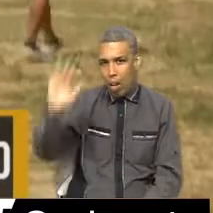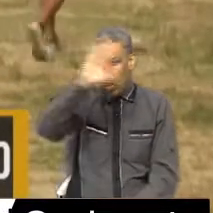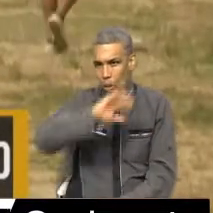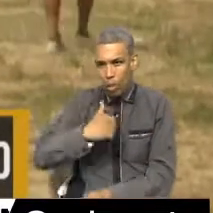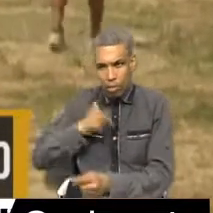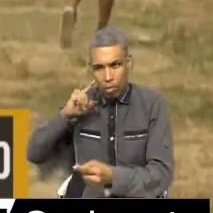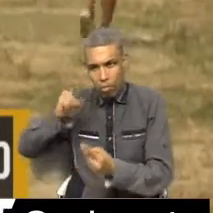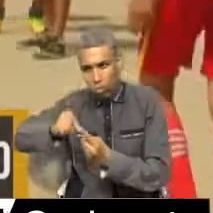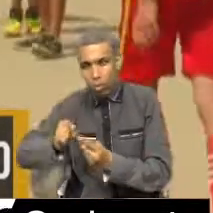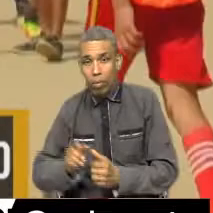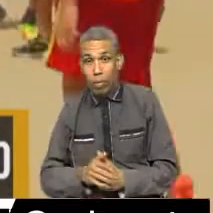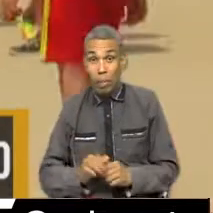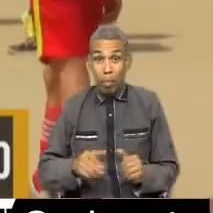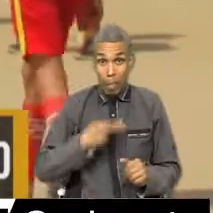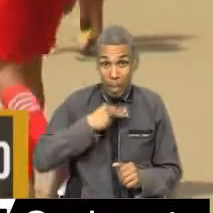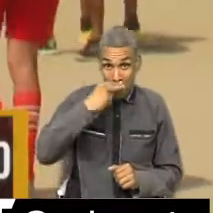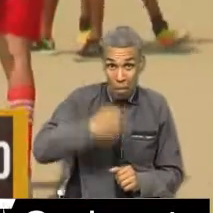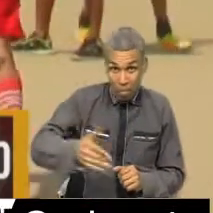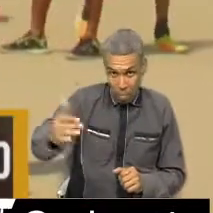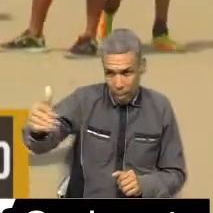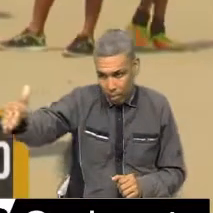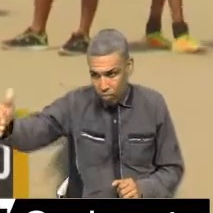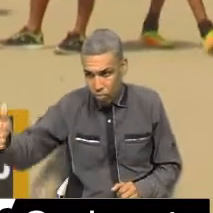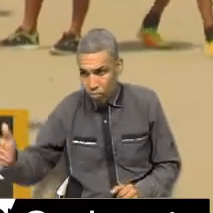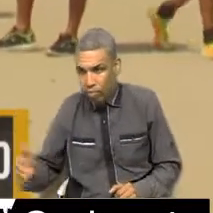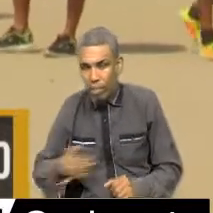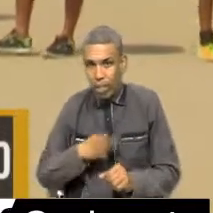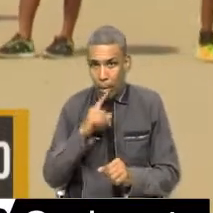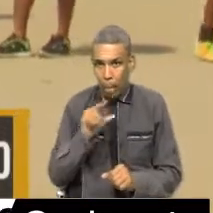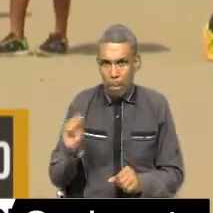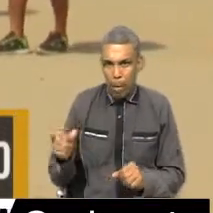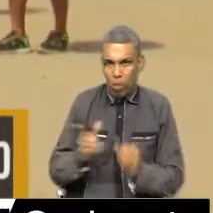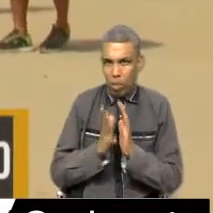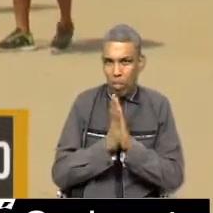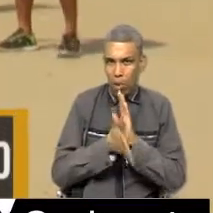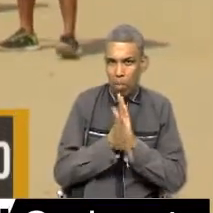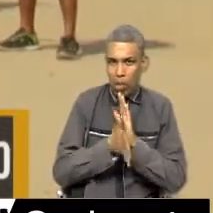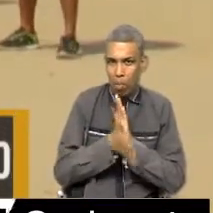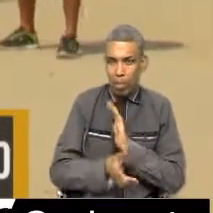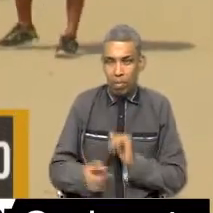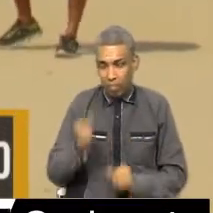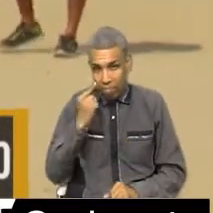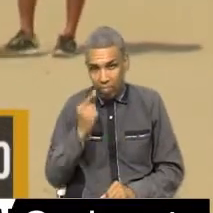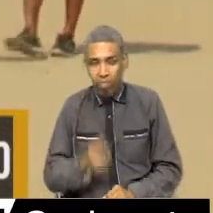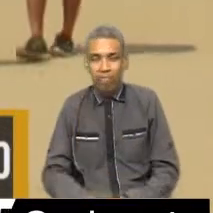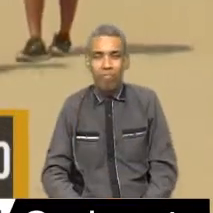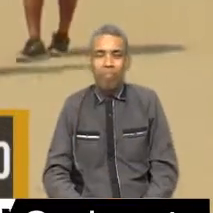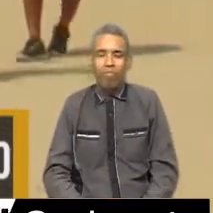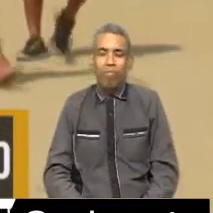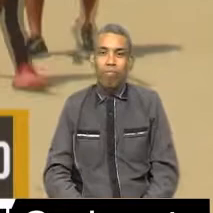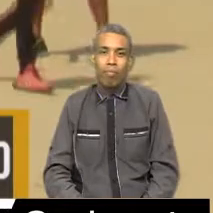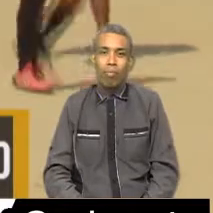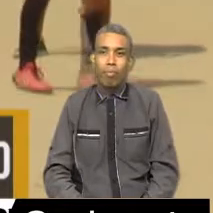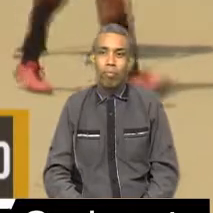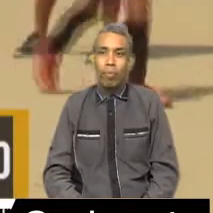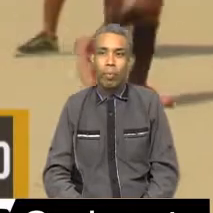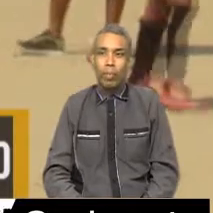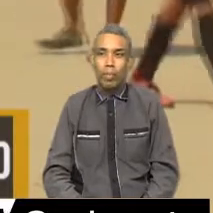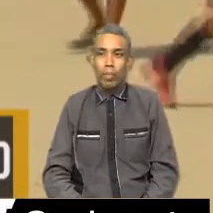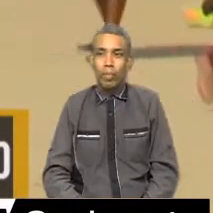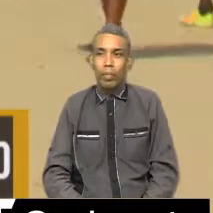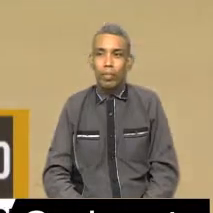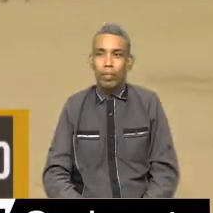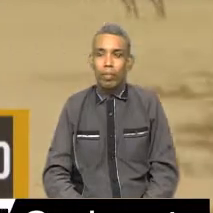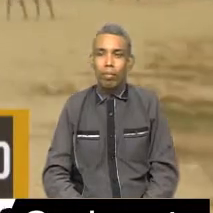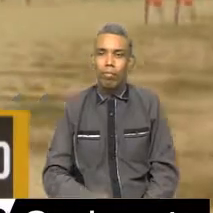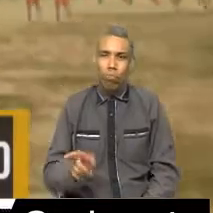aquí a uno de los chicos que hace parte de estas integraciones que están realizando. Él también pertenece a una de las escuelas deportivas, a Unión Barranca Bermeja. ¿Me regalas